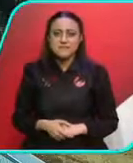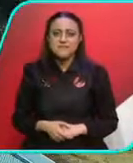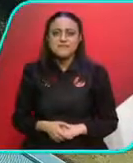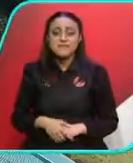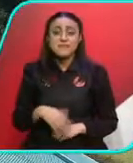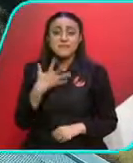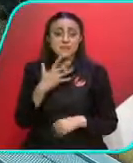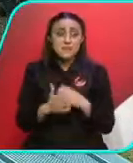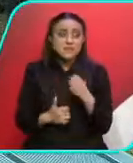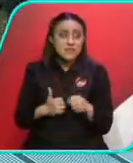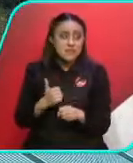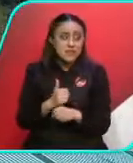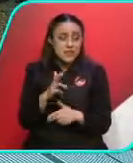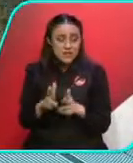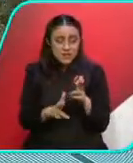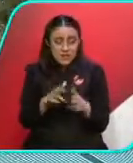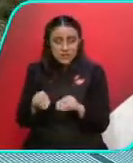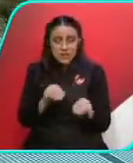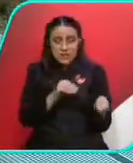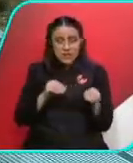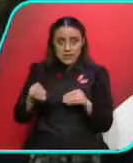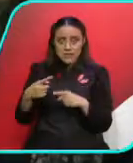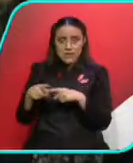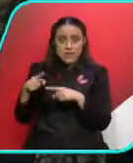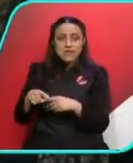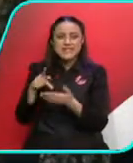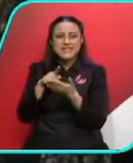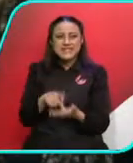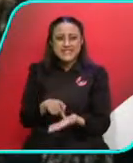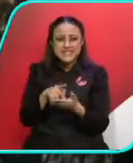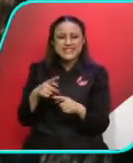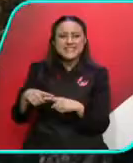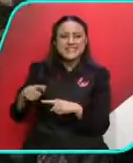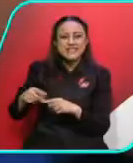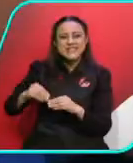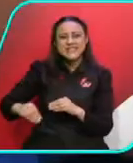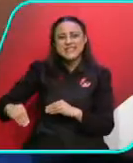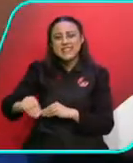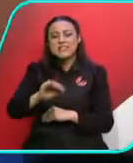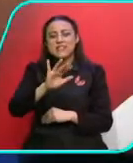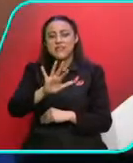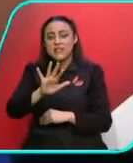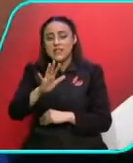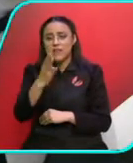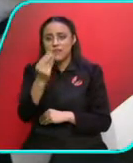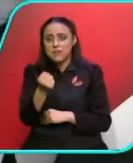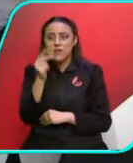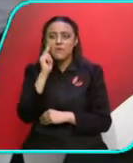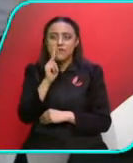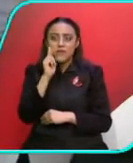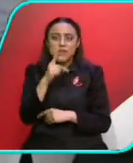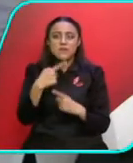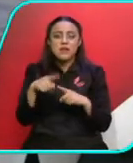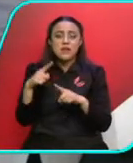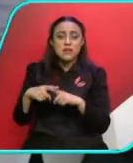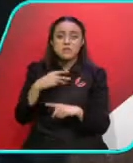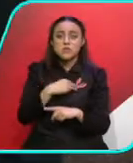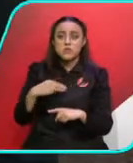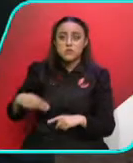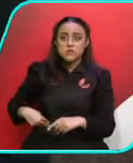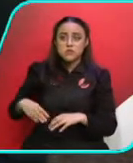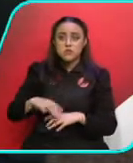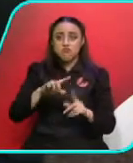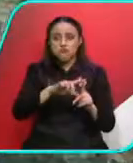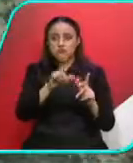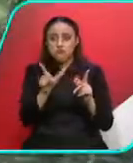Durante 5 años, este tren ha recorrido miles de kilómetros y en ese recorrido ha realizado 59 jornadas médicas en diferentes municipios a lo largo de la